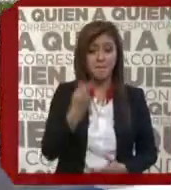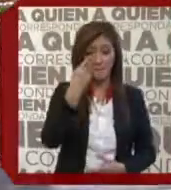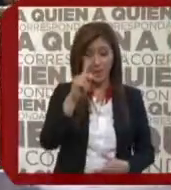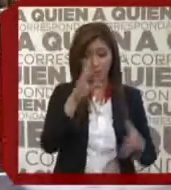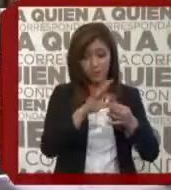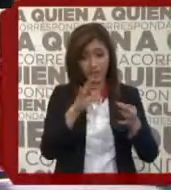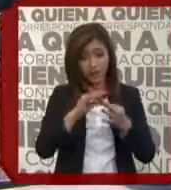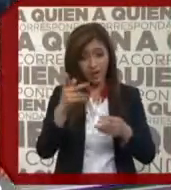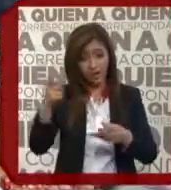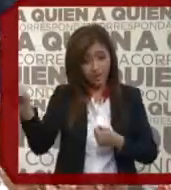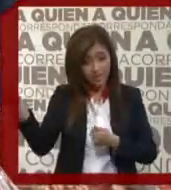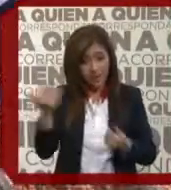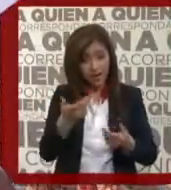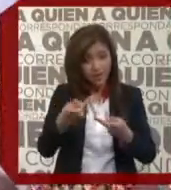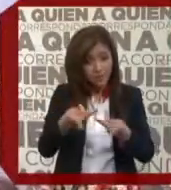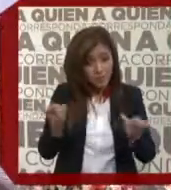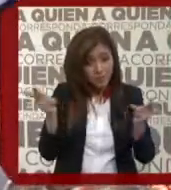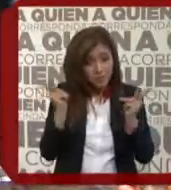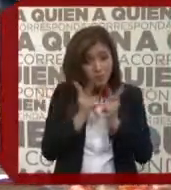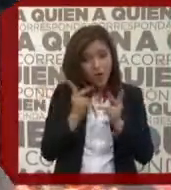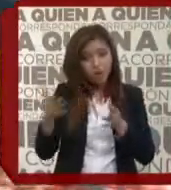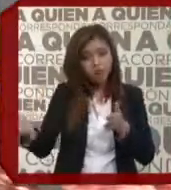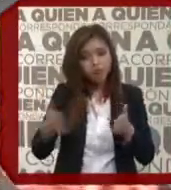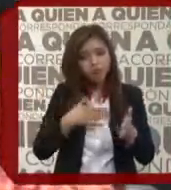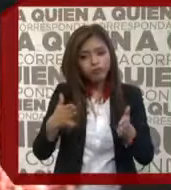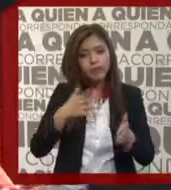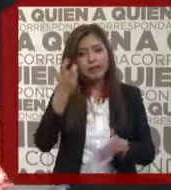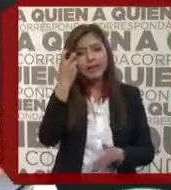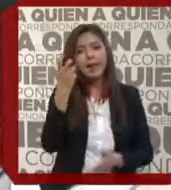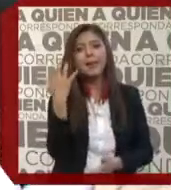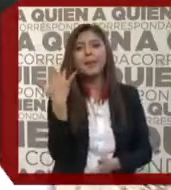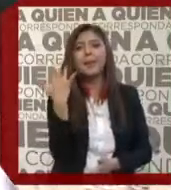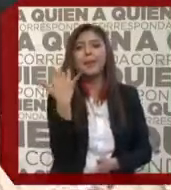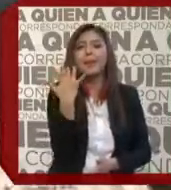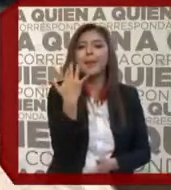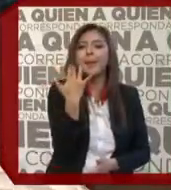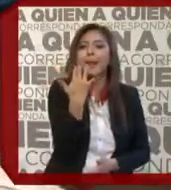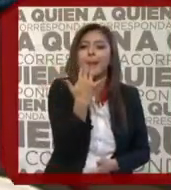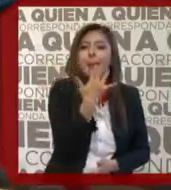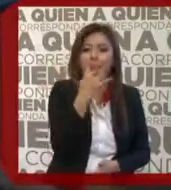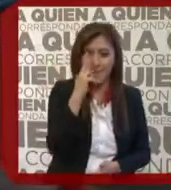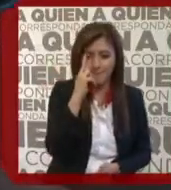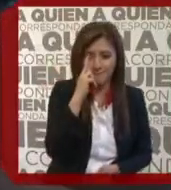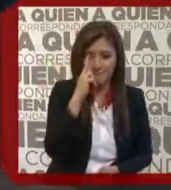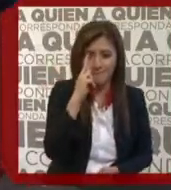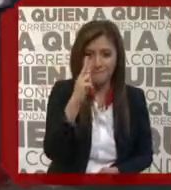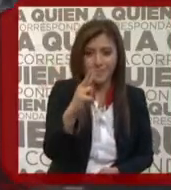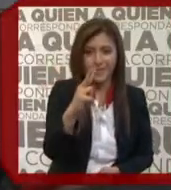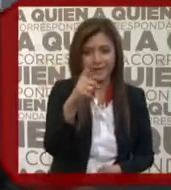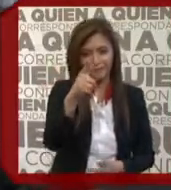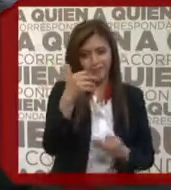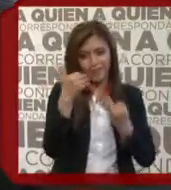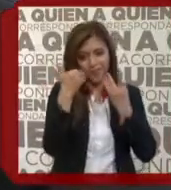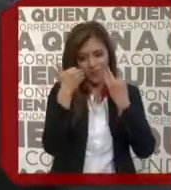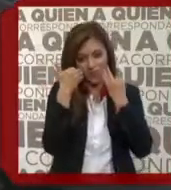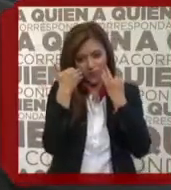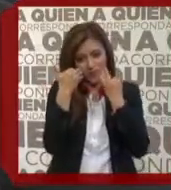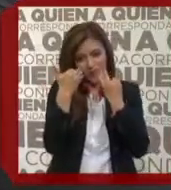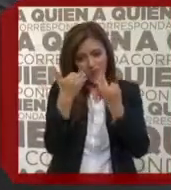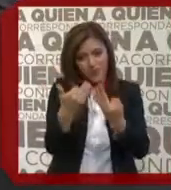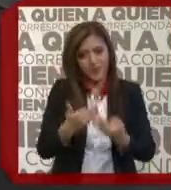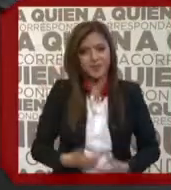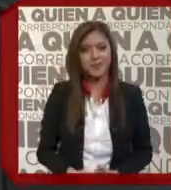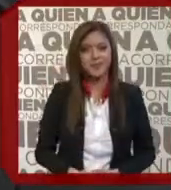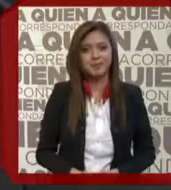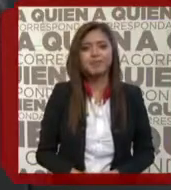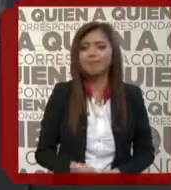un plato fuerte que está calentándose. Sí, está delicioso. Ve nada más, Jorge. Nadie respeta mi dieta. Mira nada más. No, esto